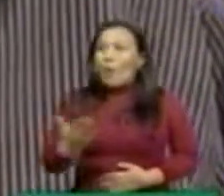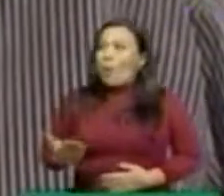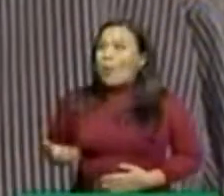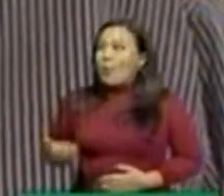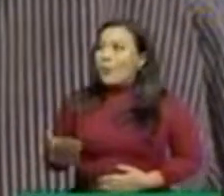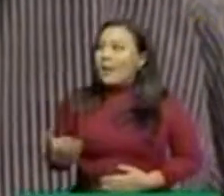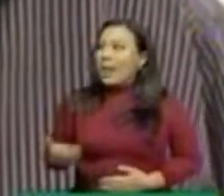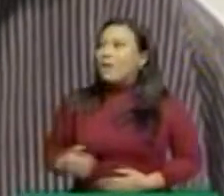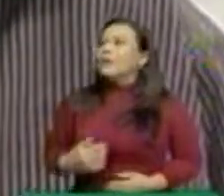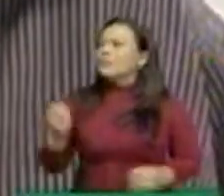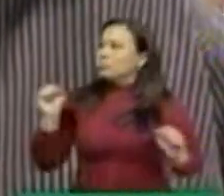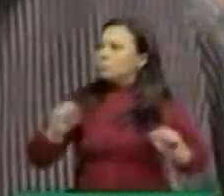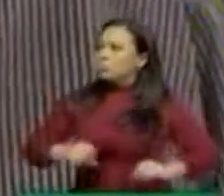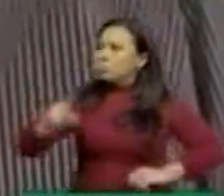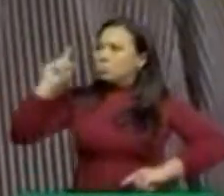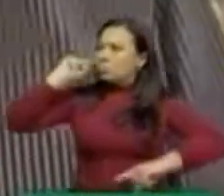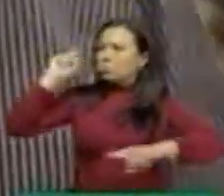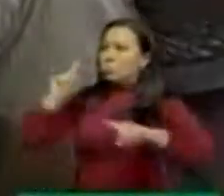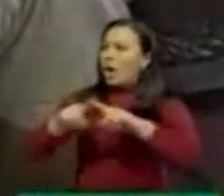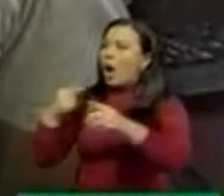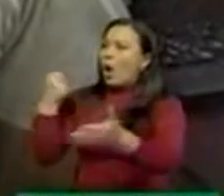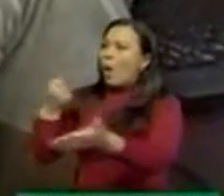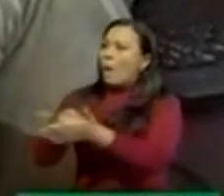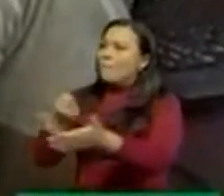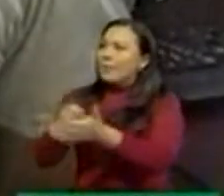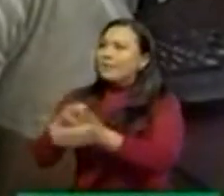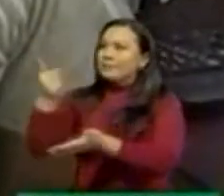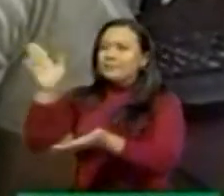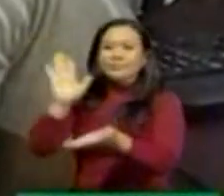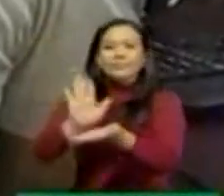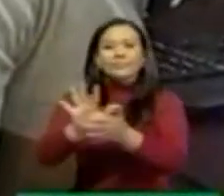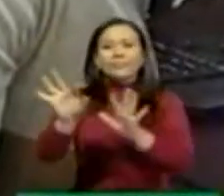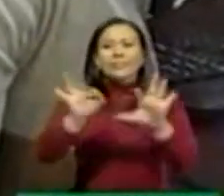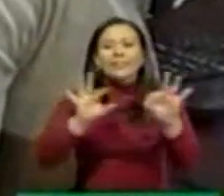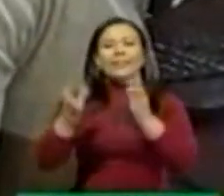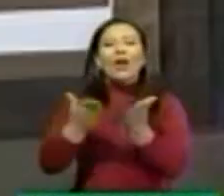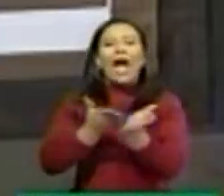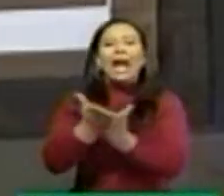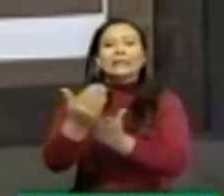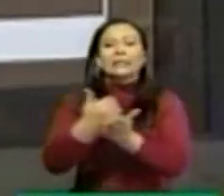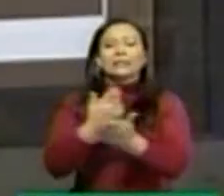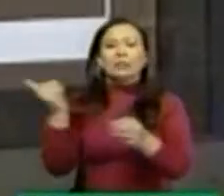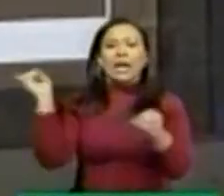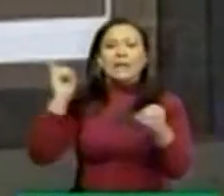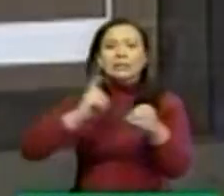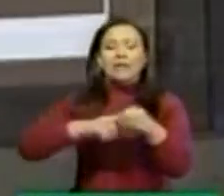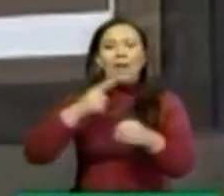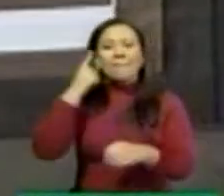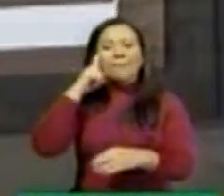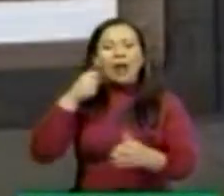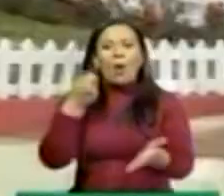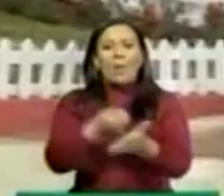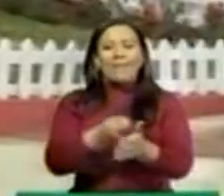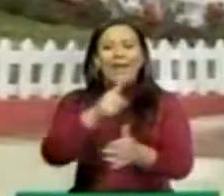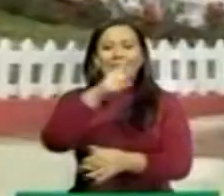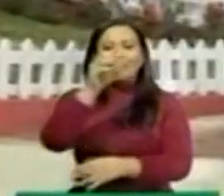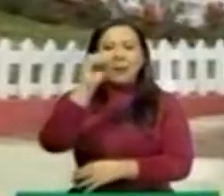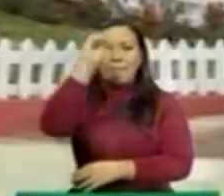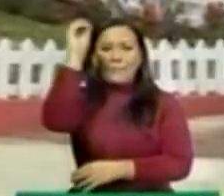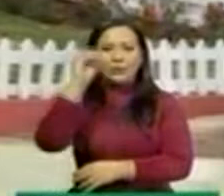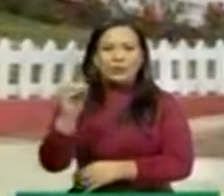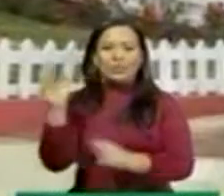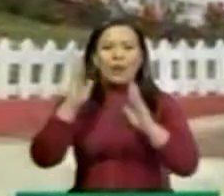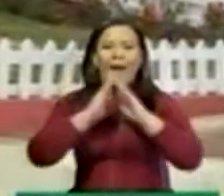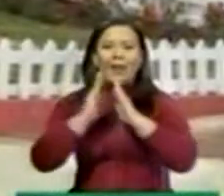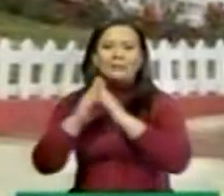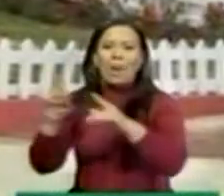grandes posibilidades y gran tiempo para pagar. El BIES flexibiliza el acceso al crédito hipotecario para financiar el 100% de